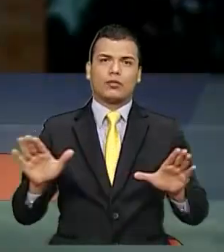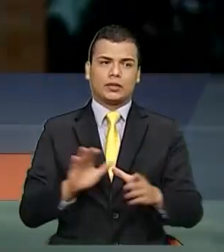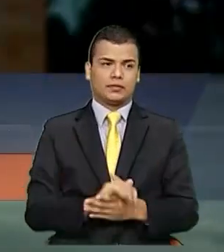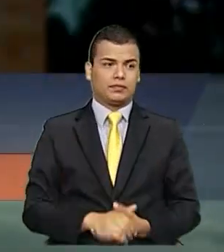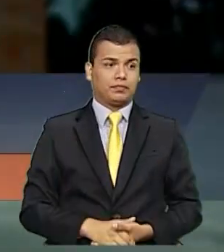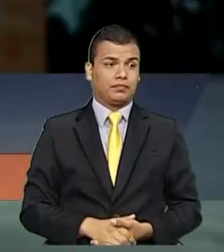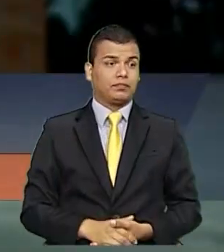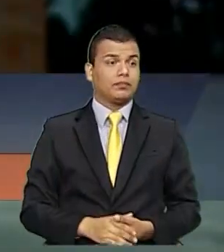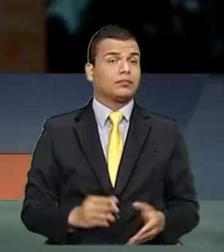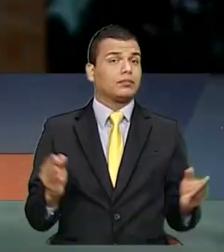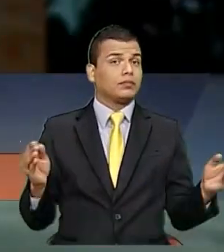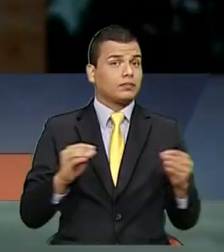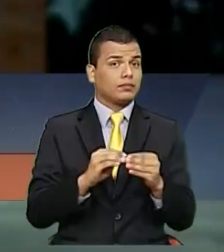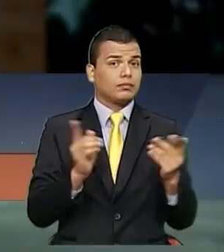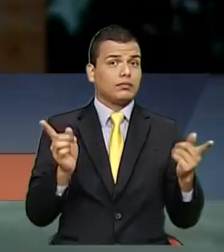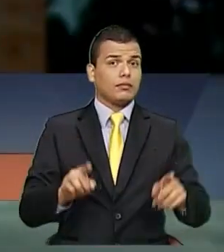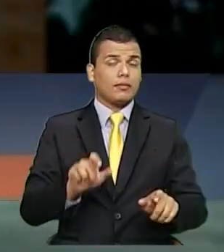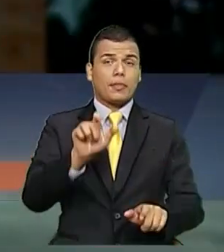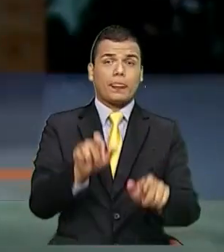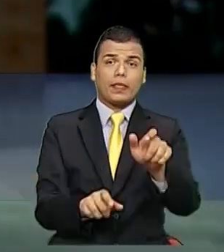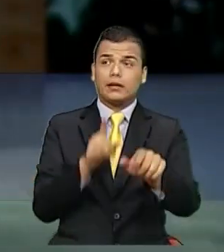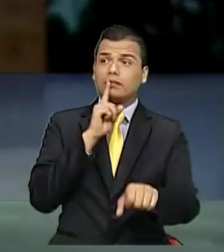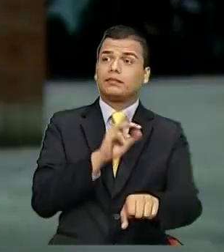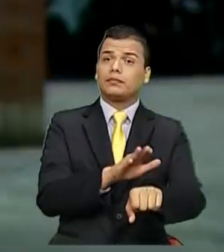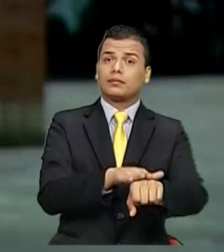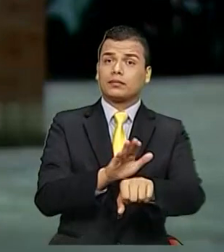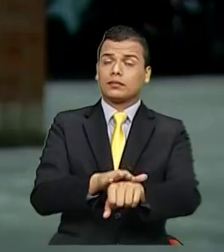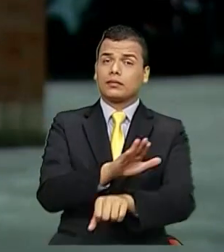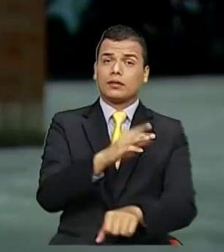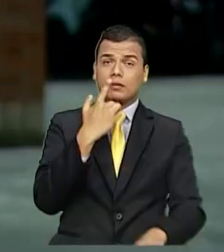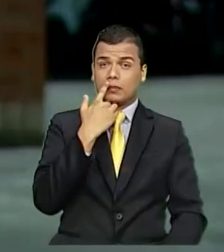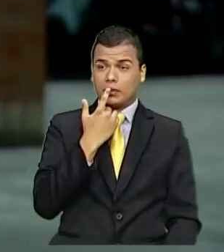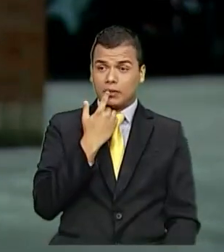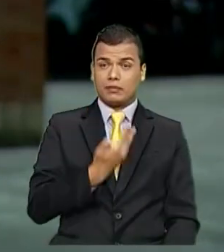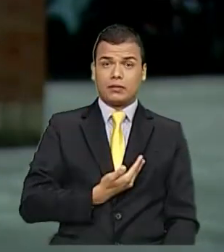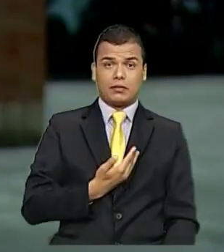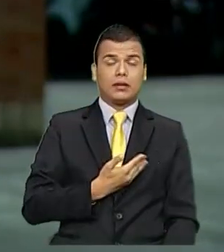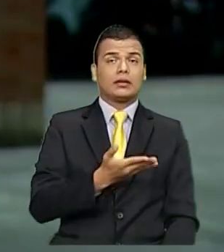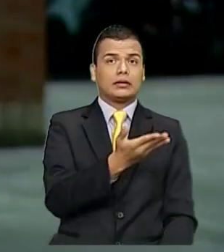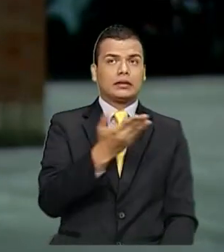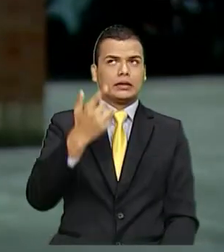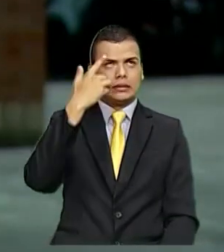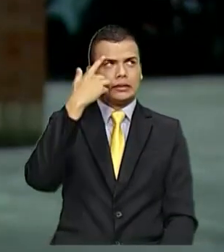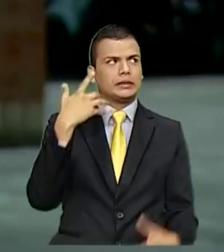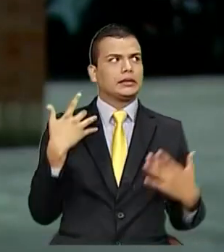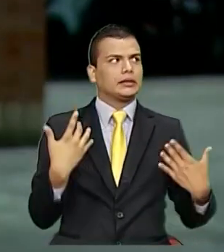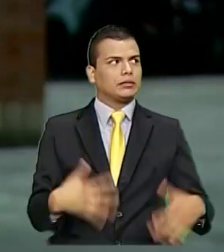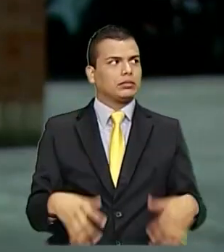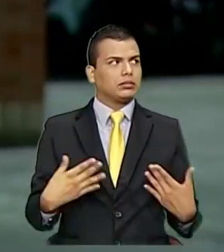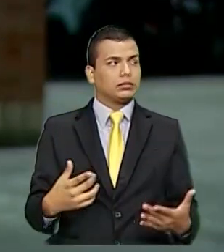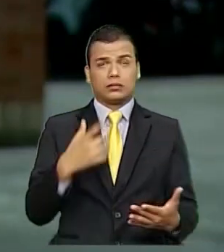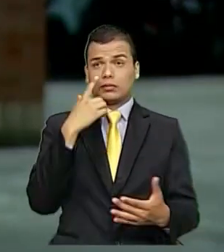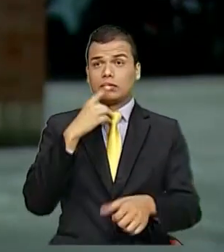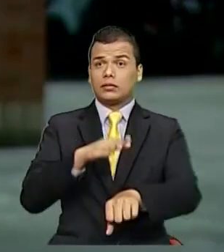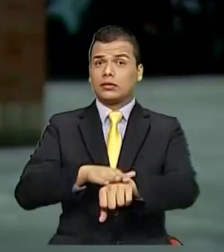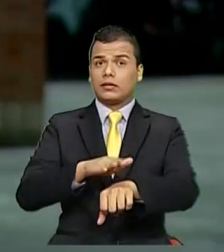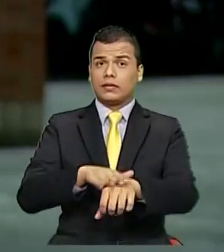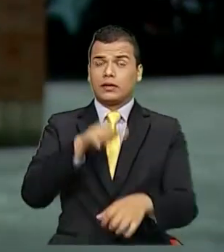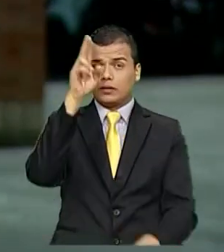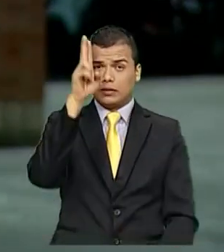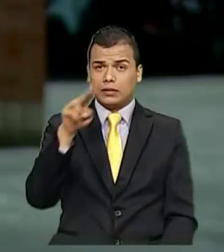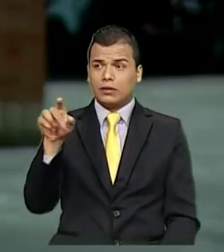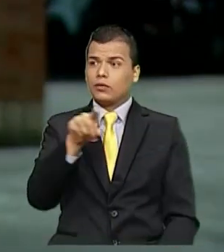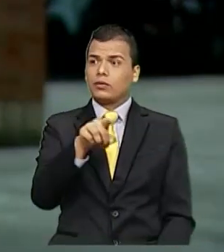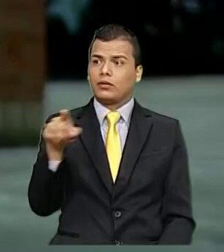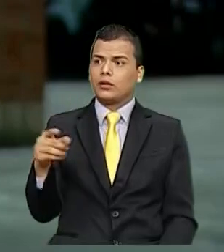bien, también el llamado que han hecho las autoridades es a los padres de familia para que tomen conciencia y encaminen a sus hijos por el